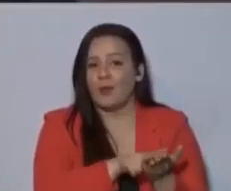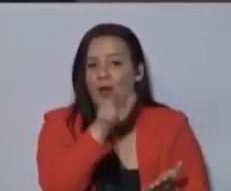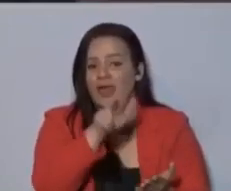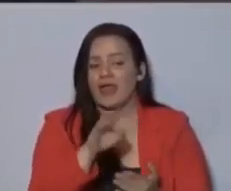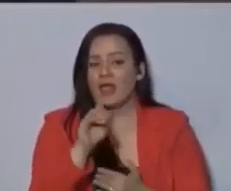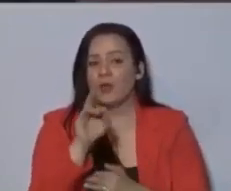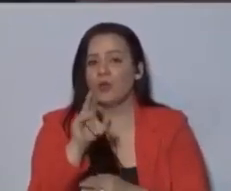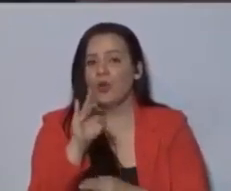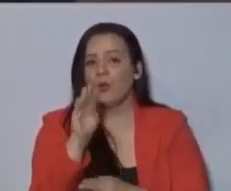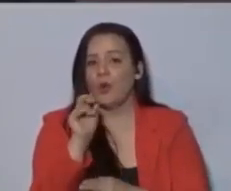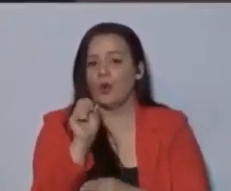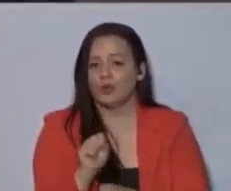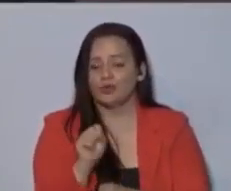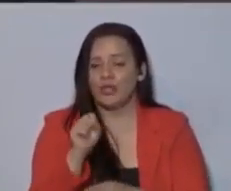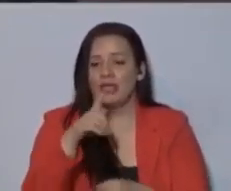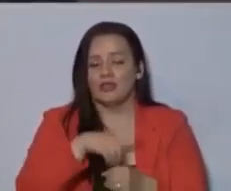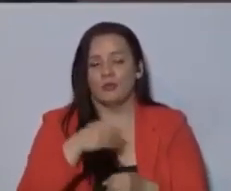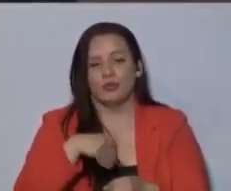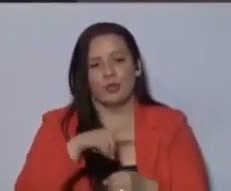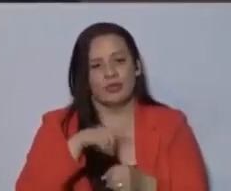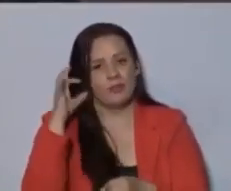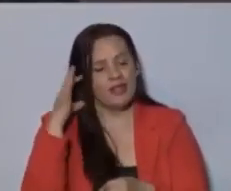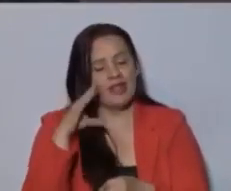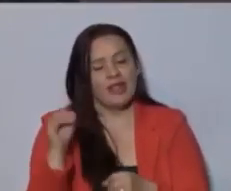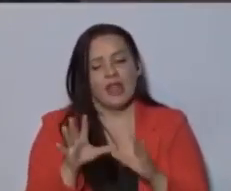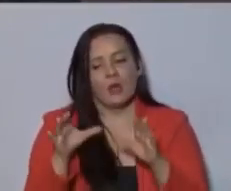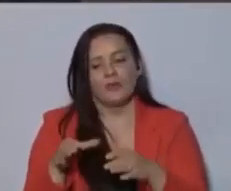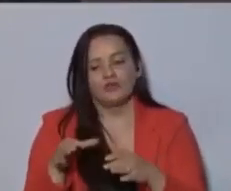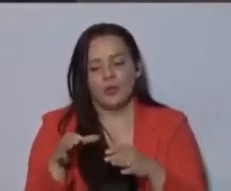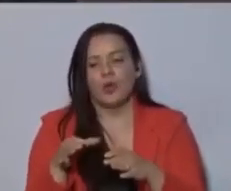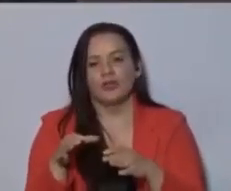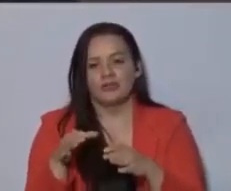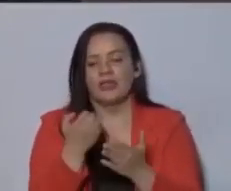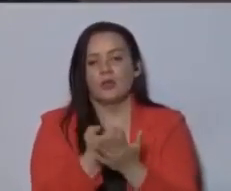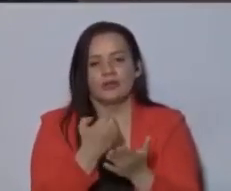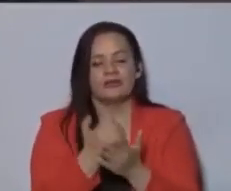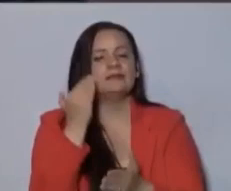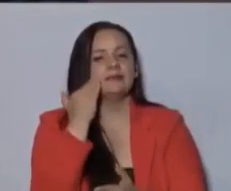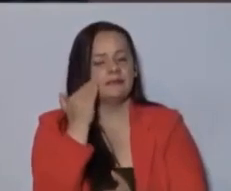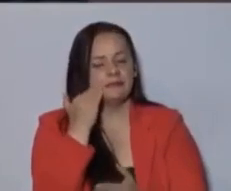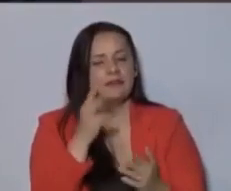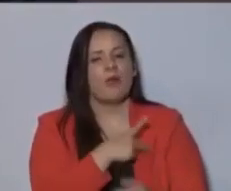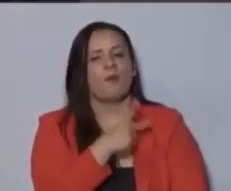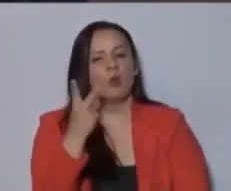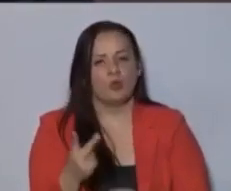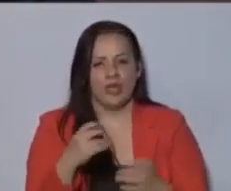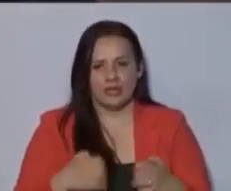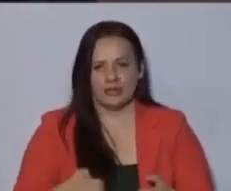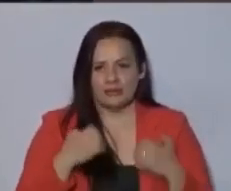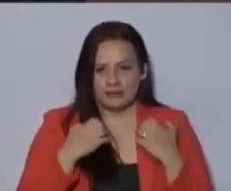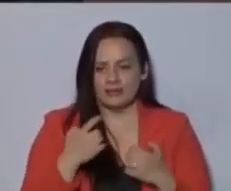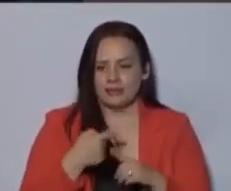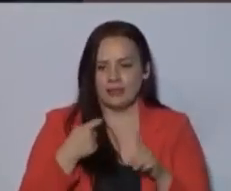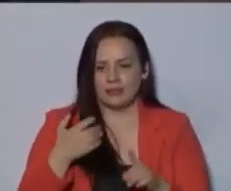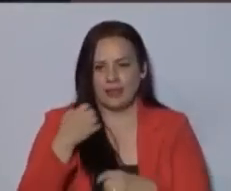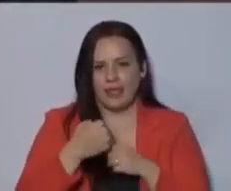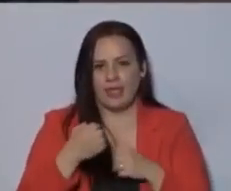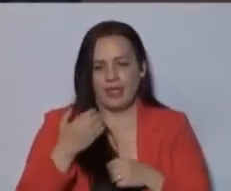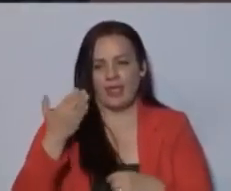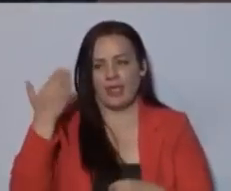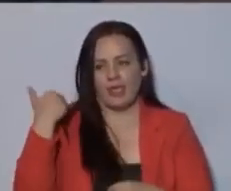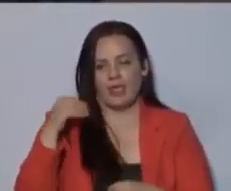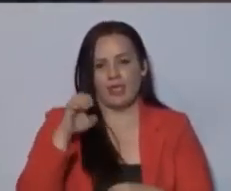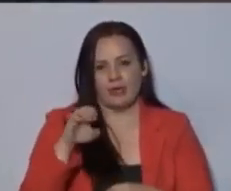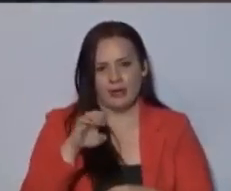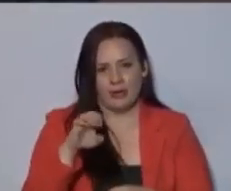y diputados que me acompañan en la Comisión de Económicos saben que la voluntad existía desde enero. Esa misma